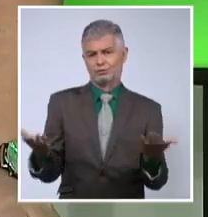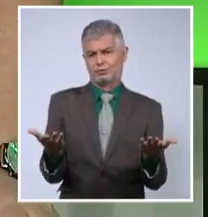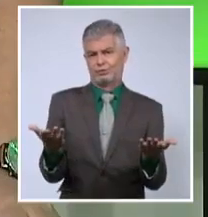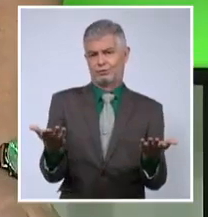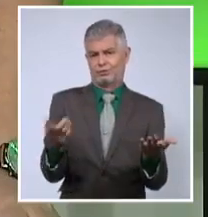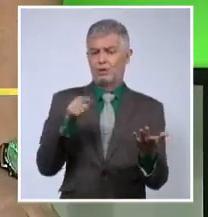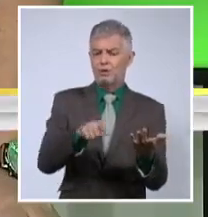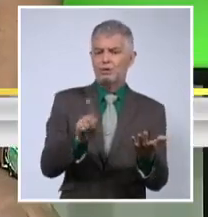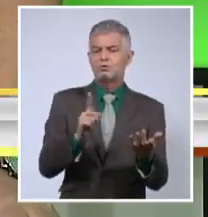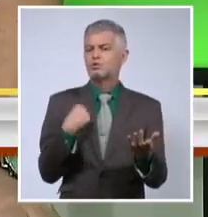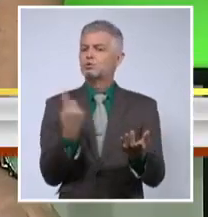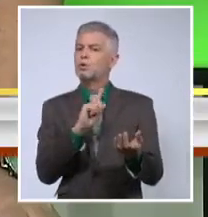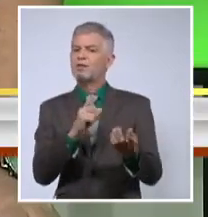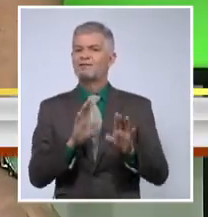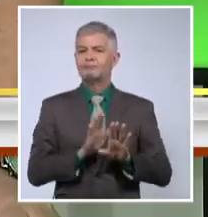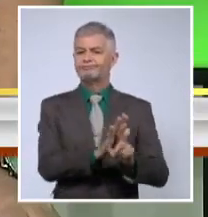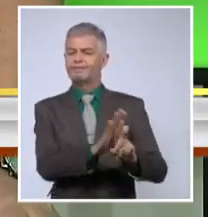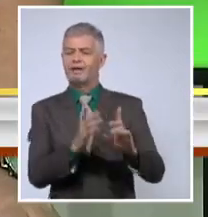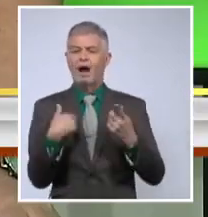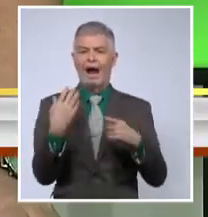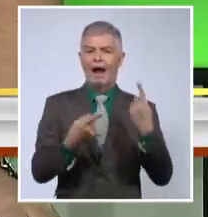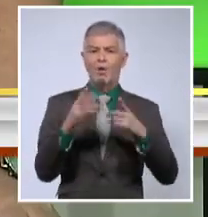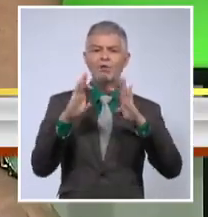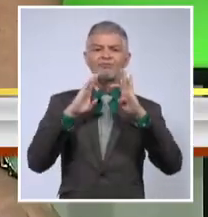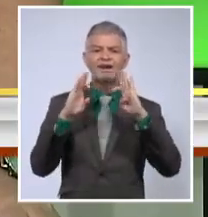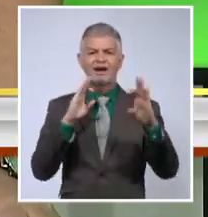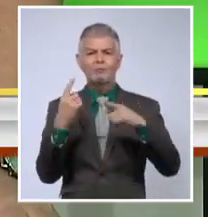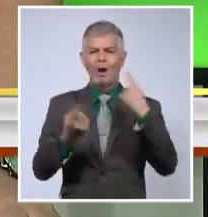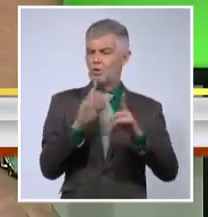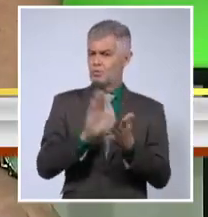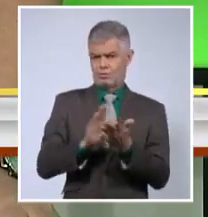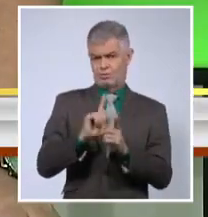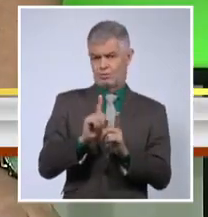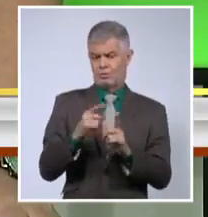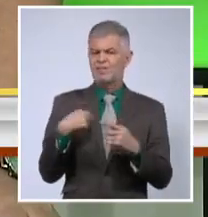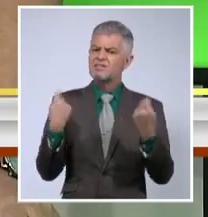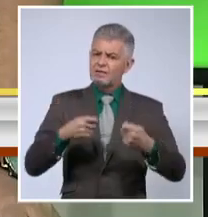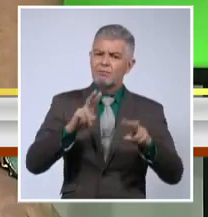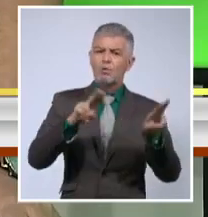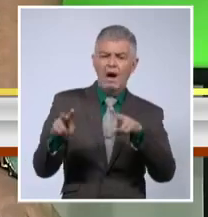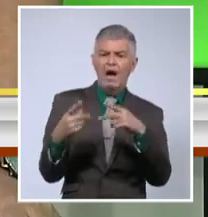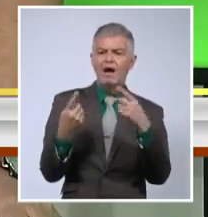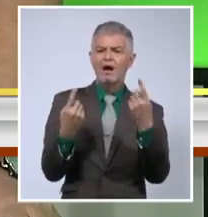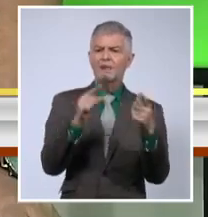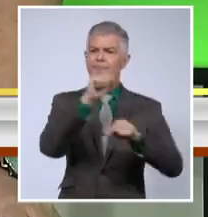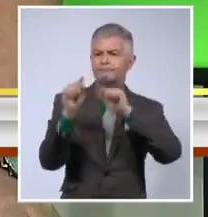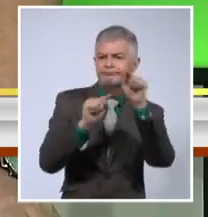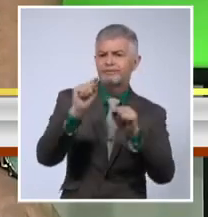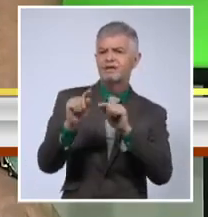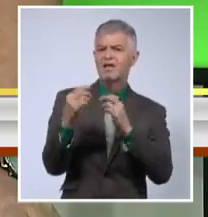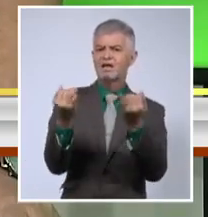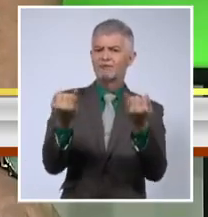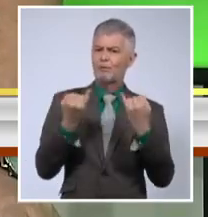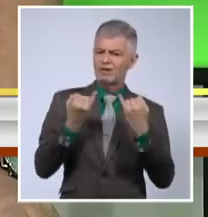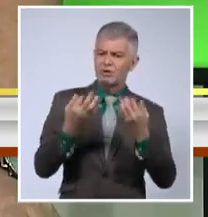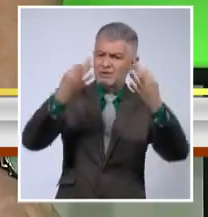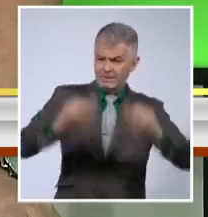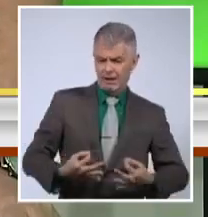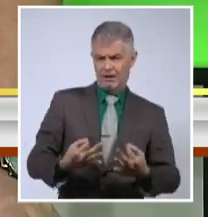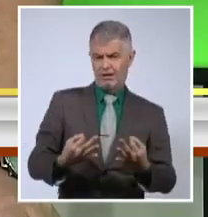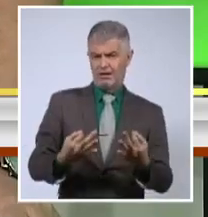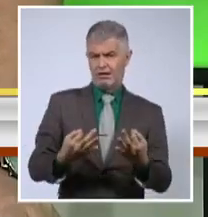ninguno de los medios, hay que ir a buscar la información veraz, pero sobre todo hay que